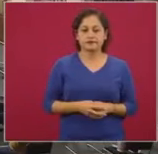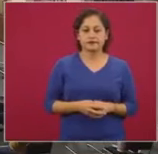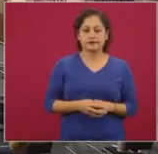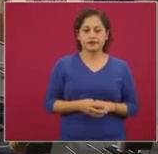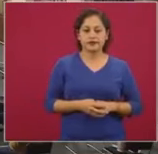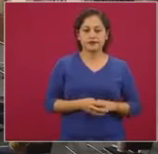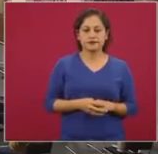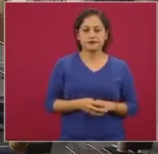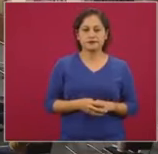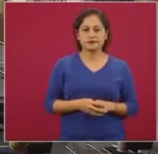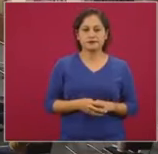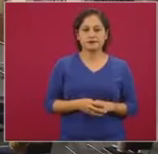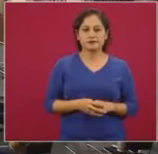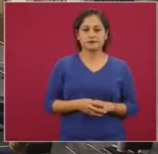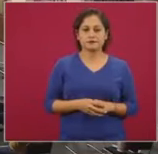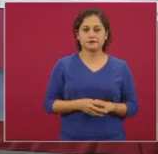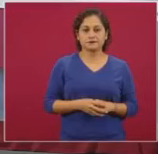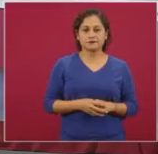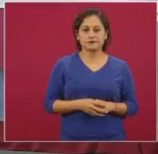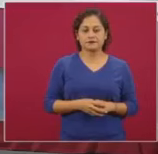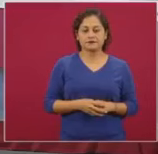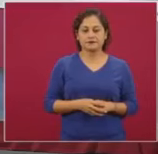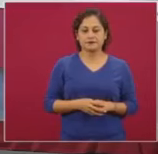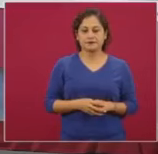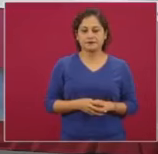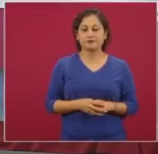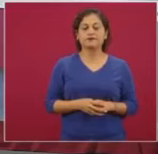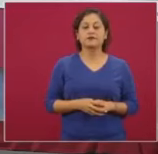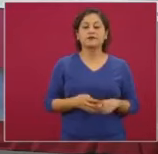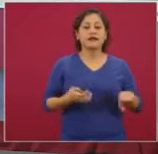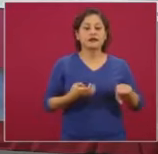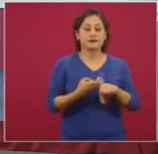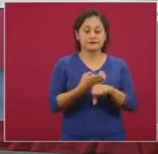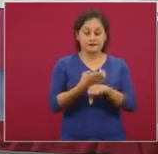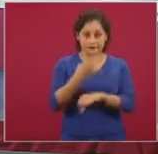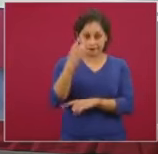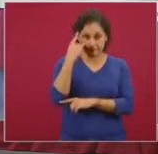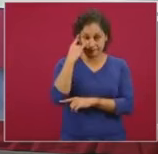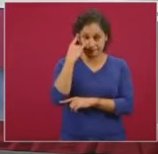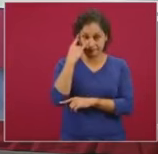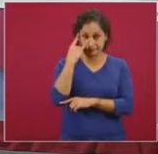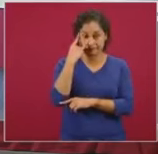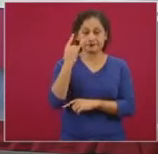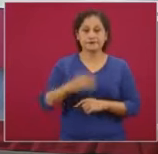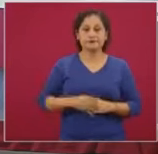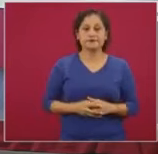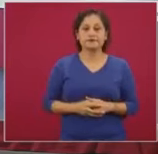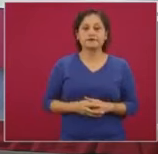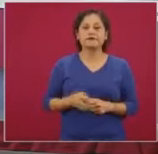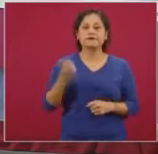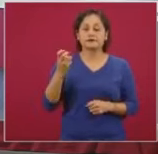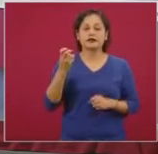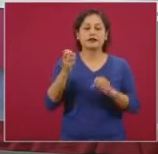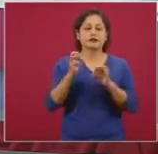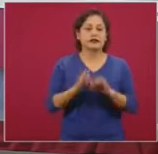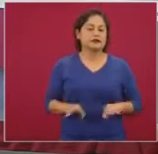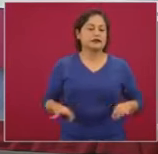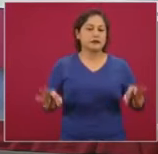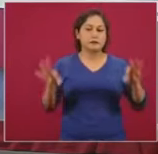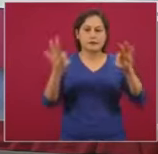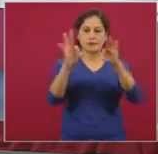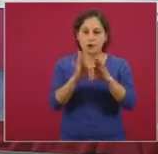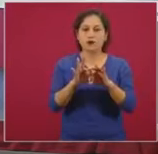siguiente, por favor. El estado de Campeche. El estado de Campeche tuvo un incremento muy importante, muy acelerado del exceso